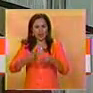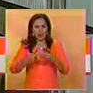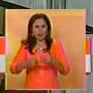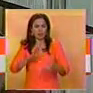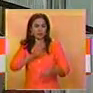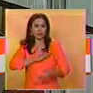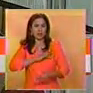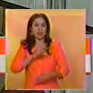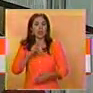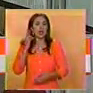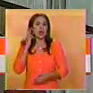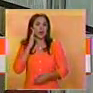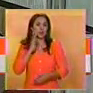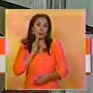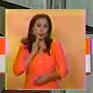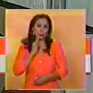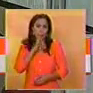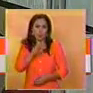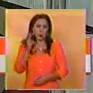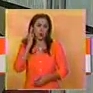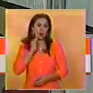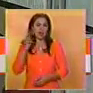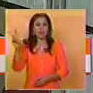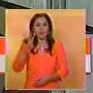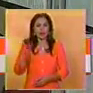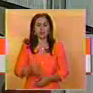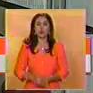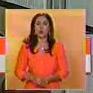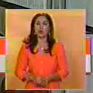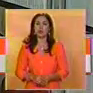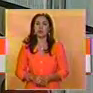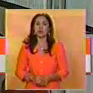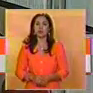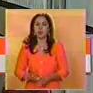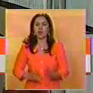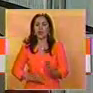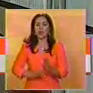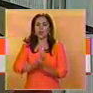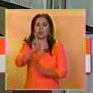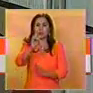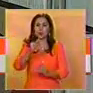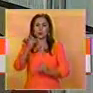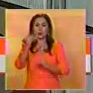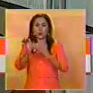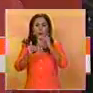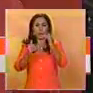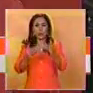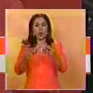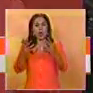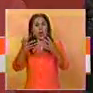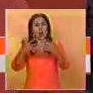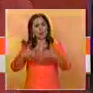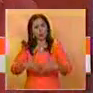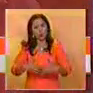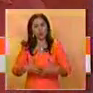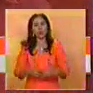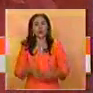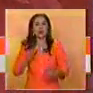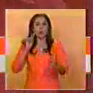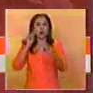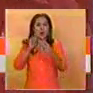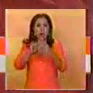la República Bolivariana de Venezuela, a manera de lograr su desarrollo progresivo y armónico con